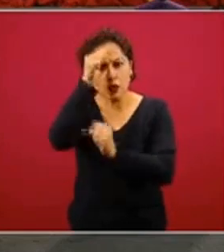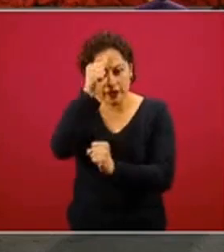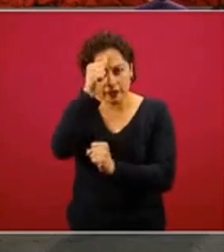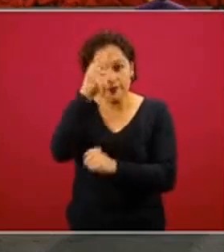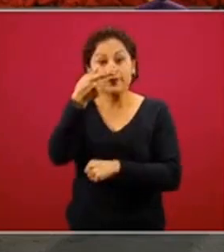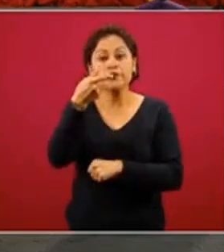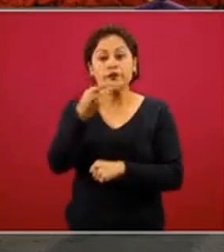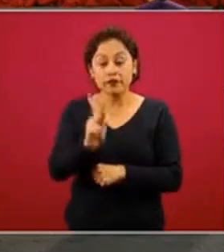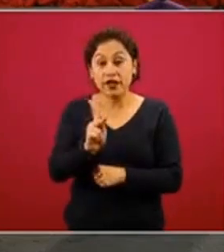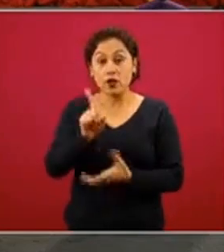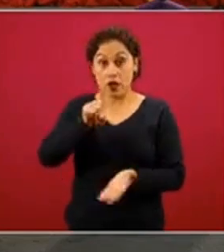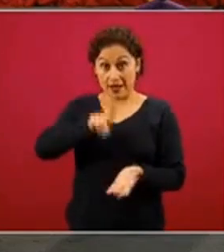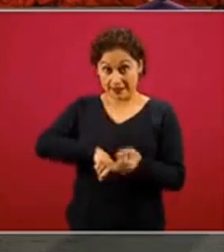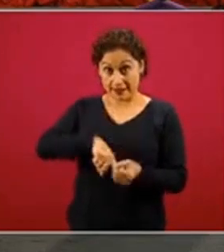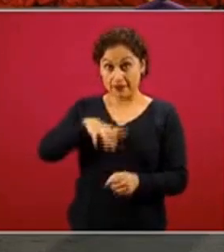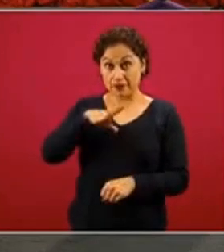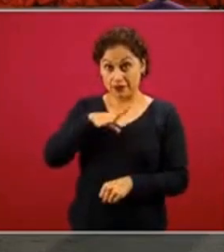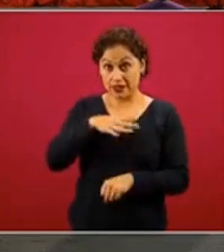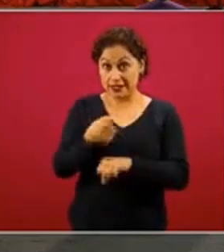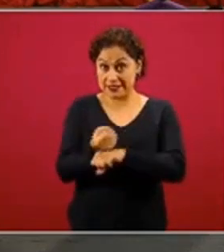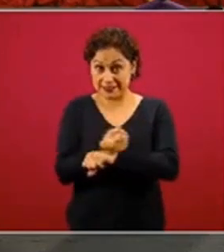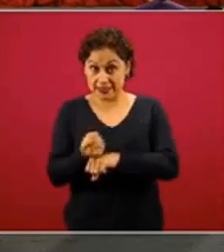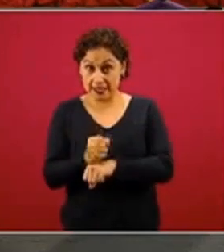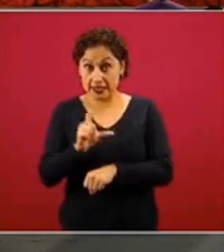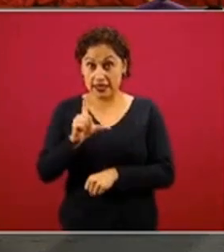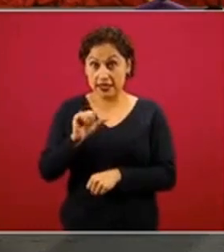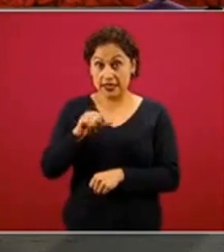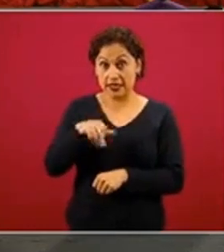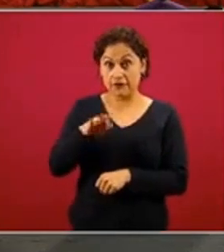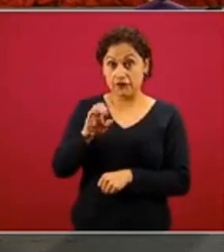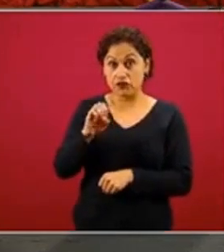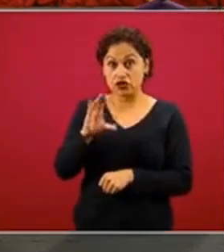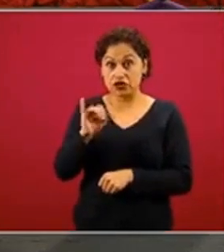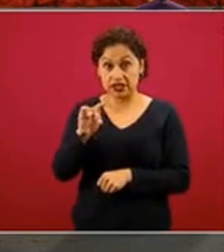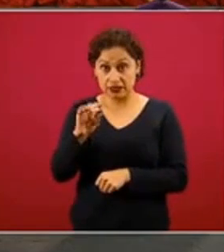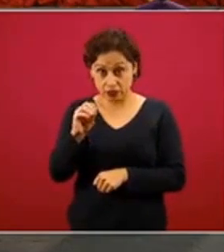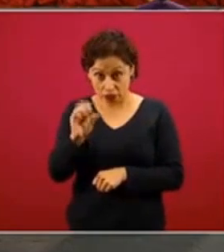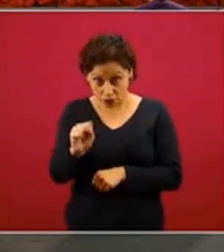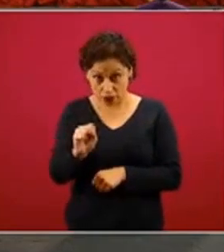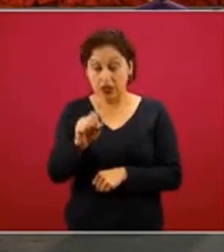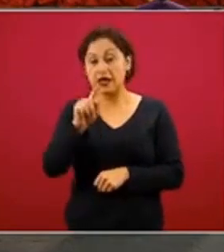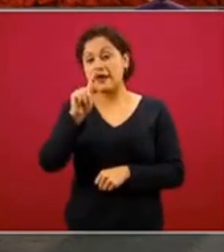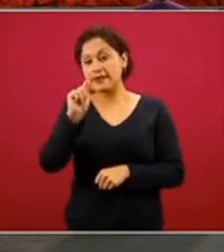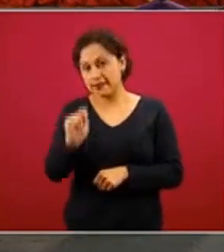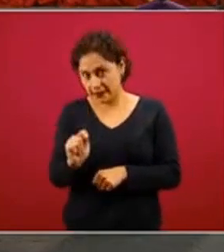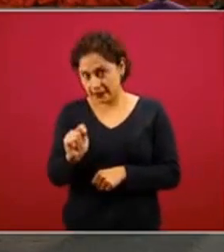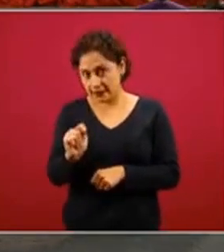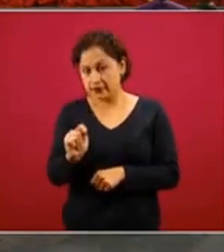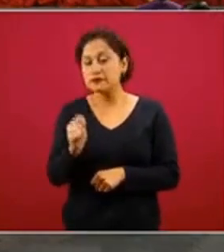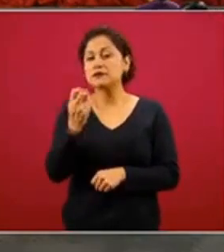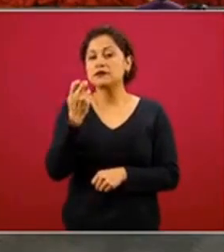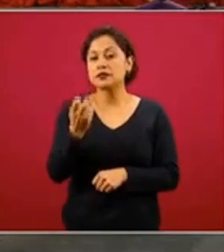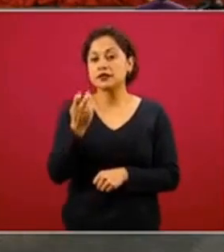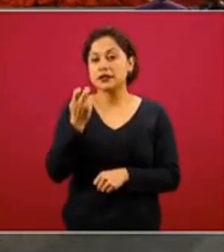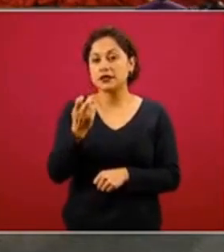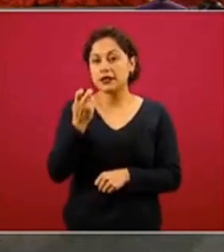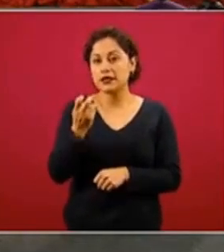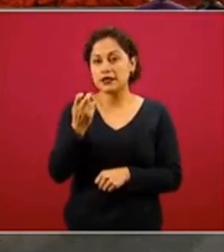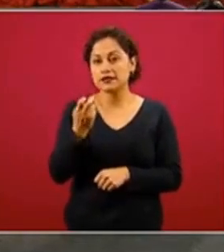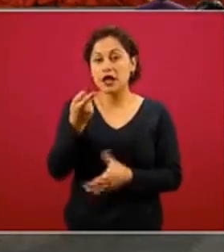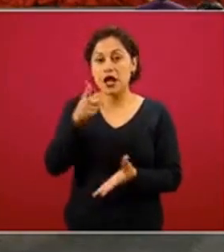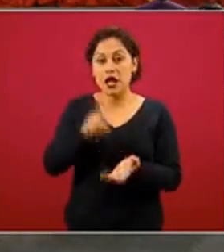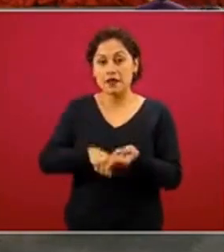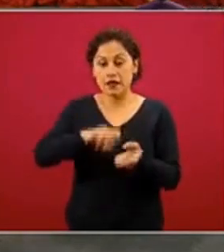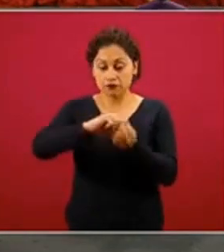tenemos linfocitos, células linfoides. Y hay dos grandes grupos, los linfocitos T, que producen esas moléculas